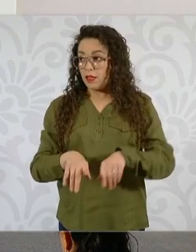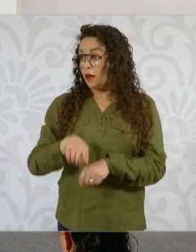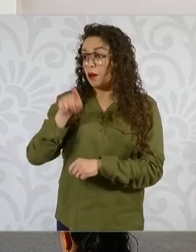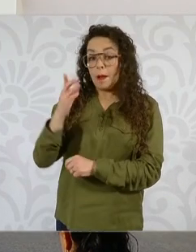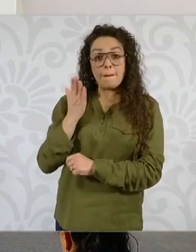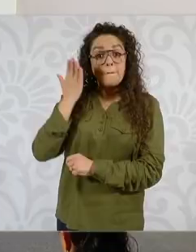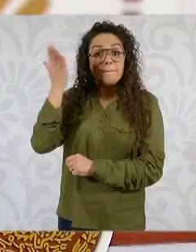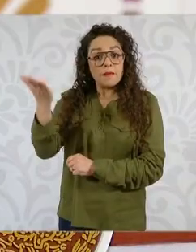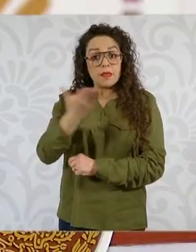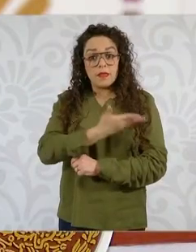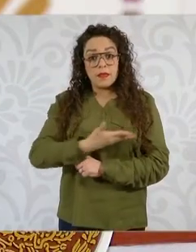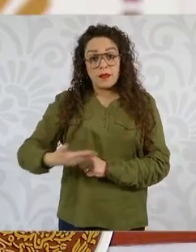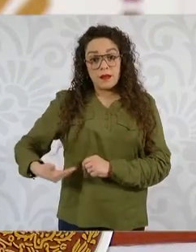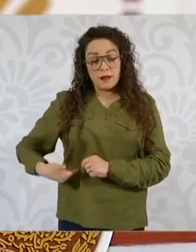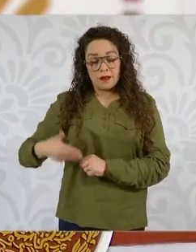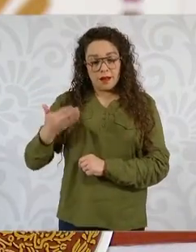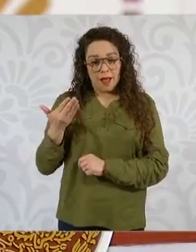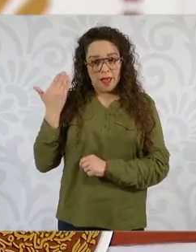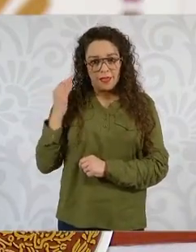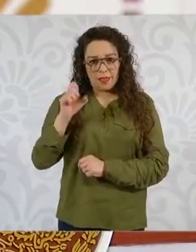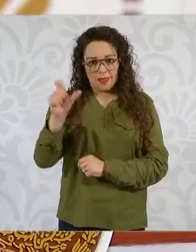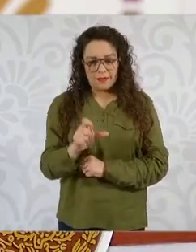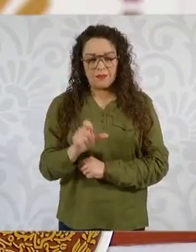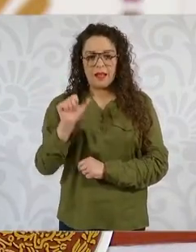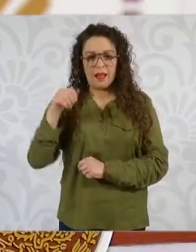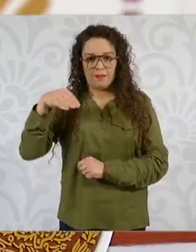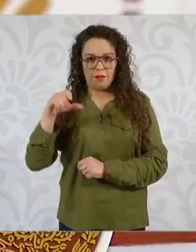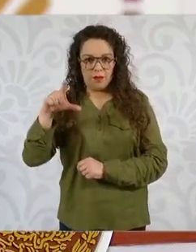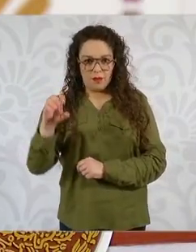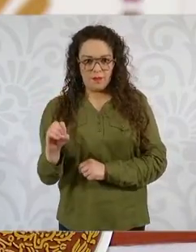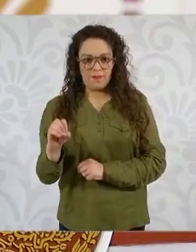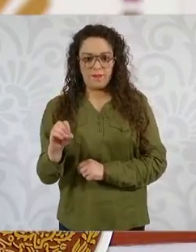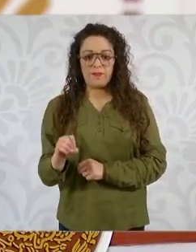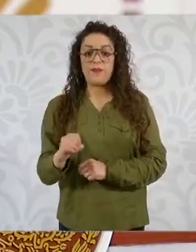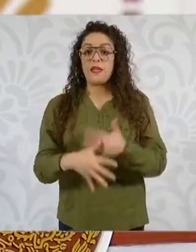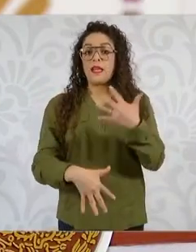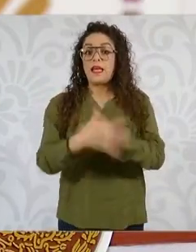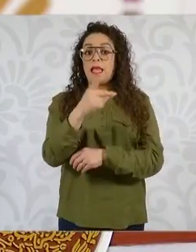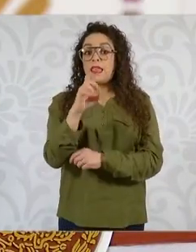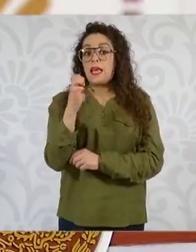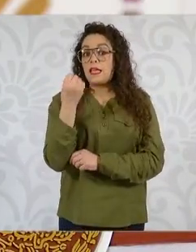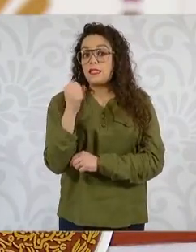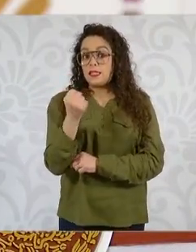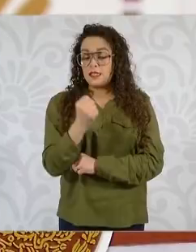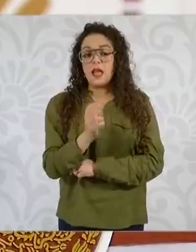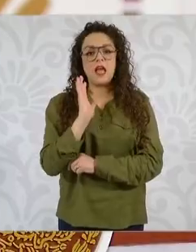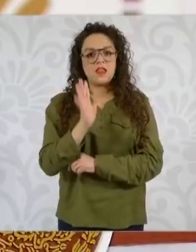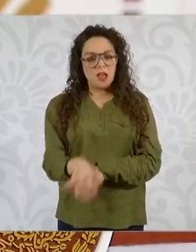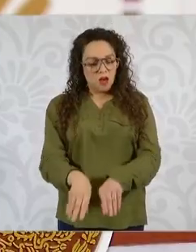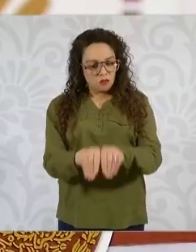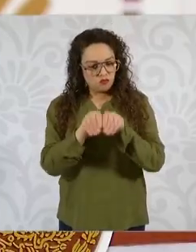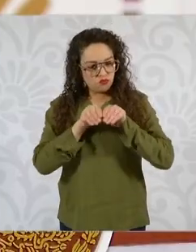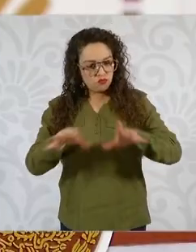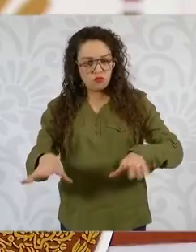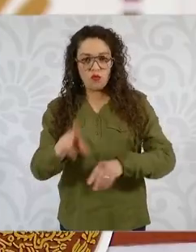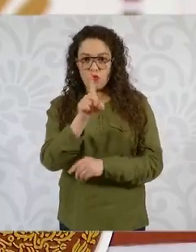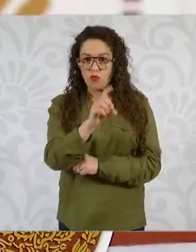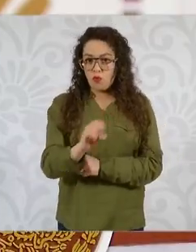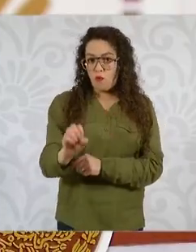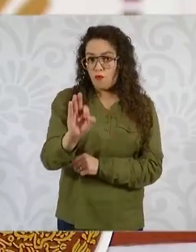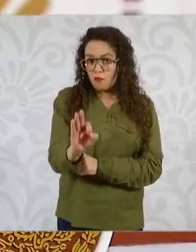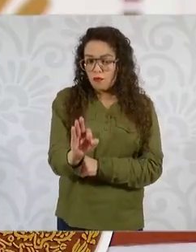propio cuando el día 15 de septiembre salió publicado en el diario oficial se emitió